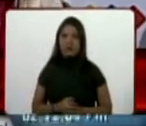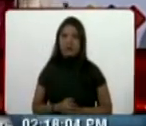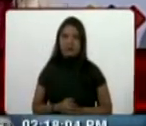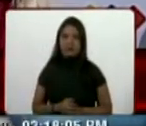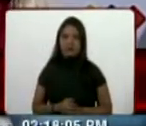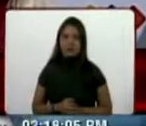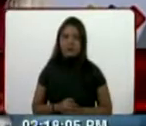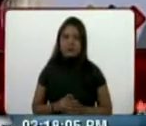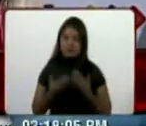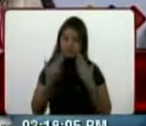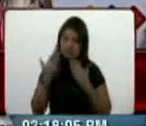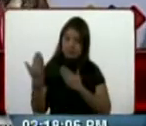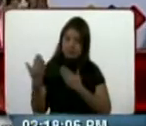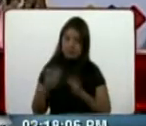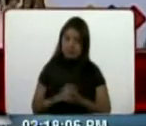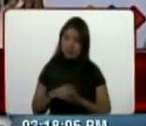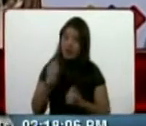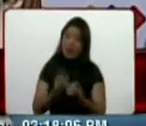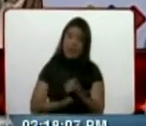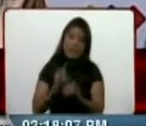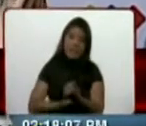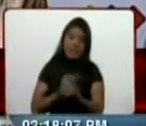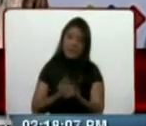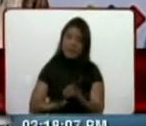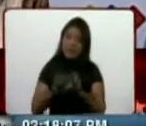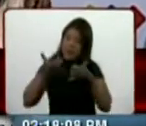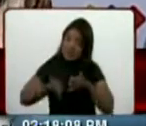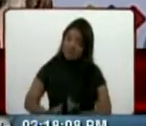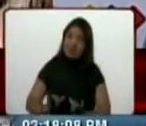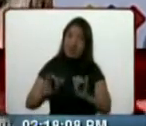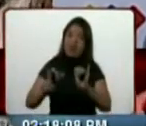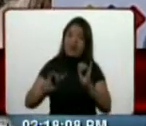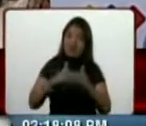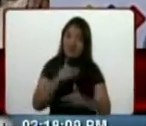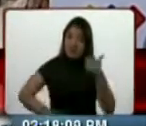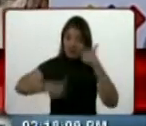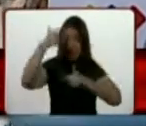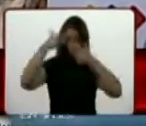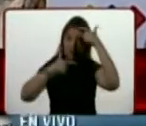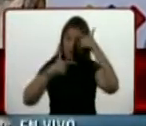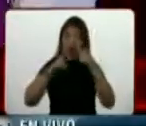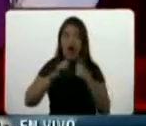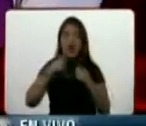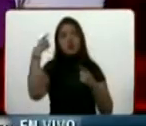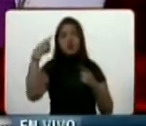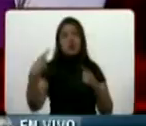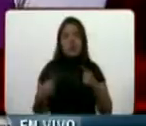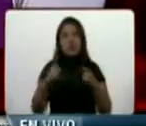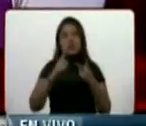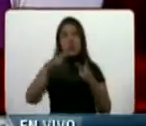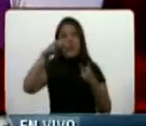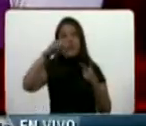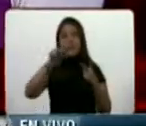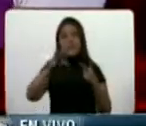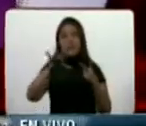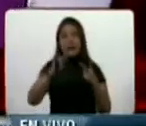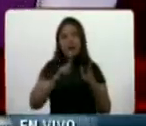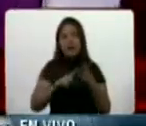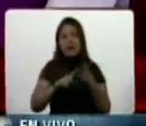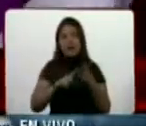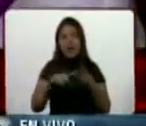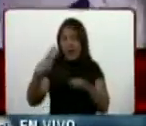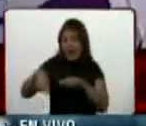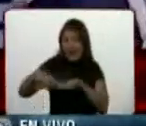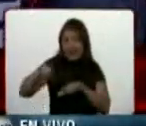nuestras queridas hermanas, hija de nuestro comandante, Rosita, María, el gallito que